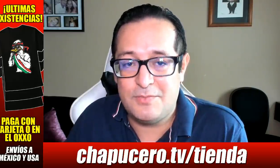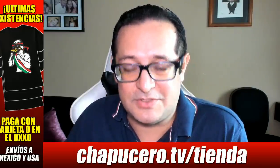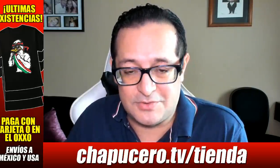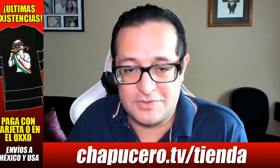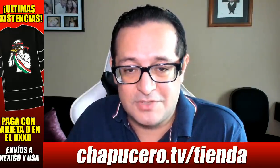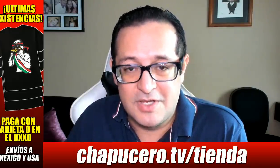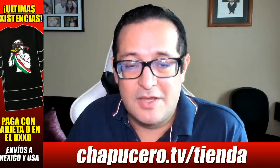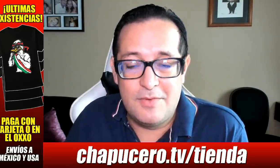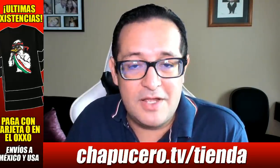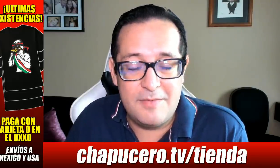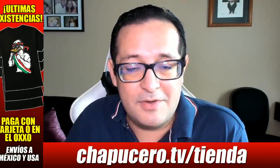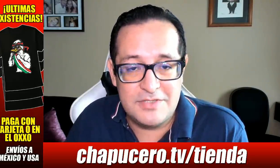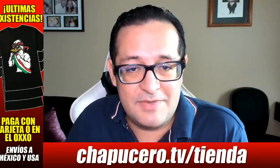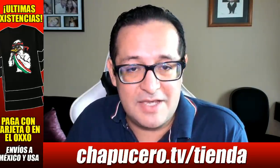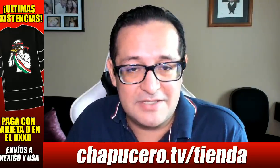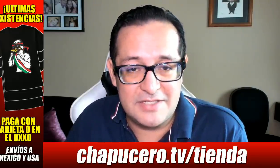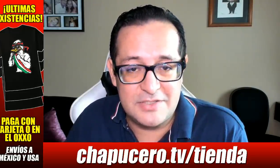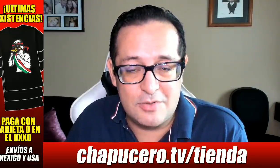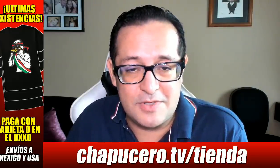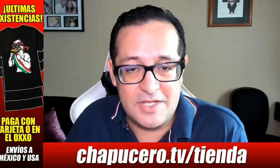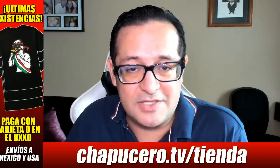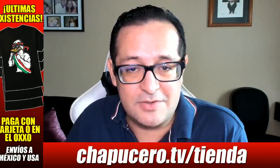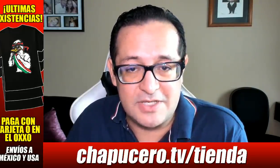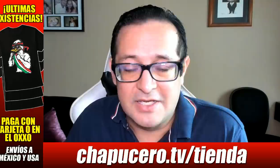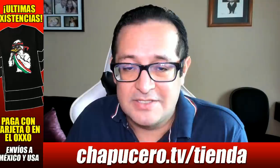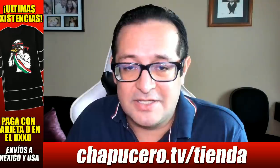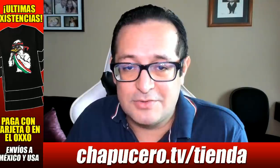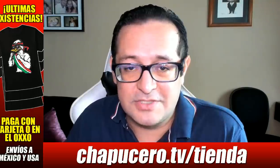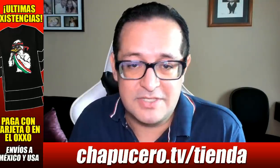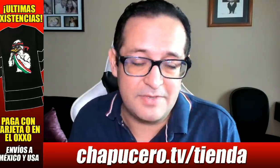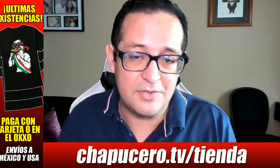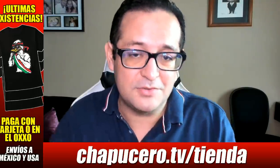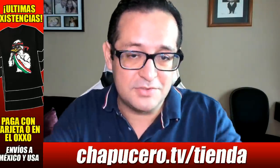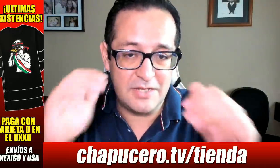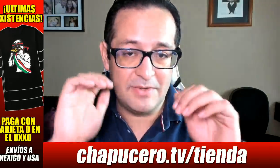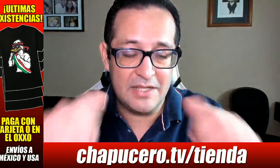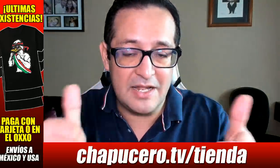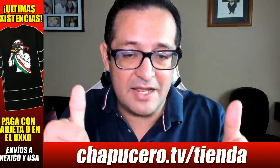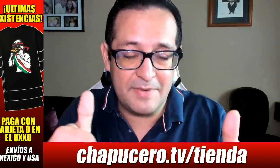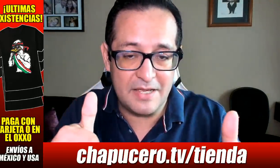pesos de impuestos. Bueno, amigos y amigas, eso es todo por el día de hoy. Si te gustó este video,